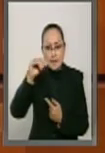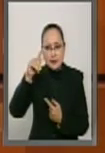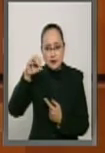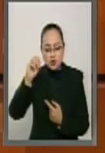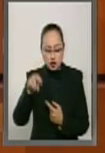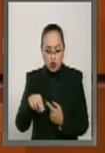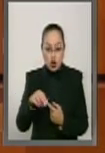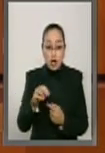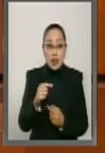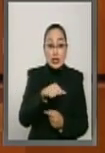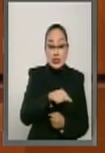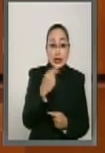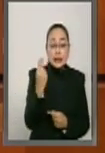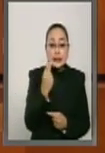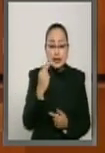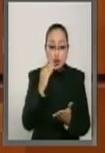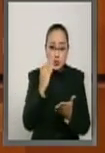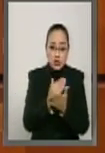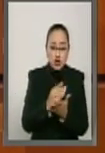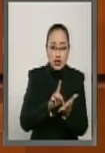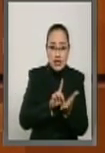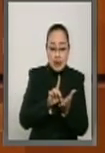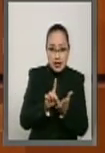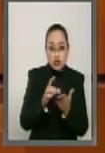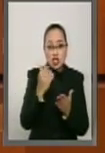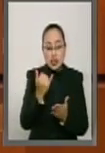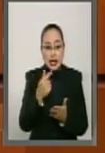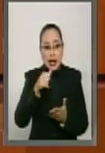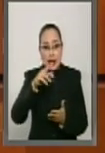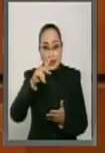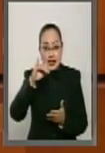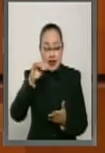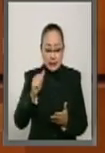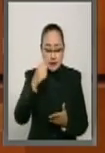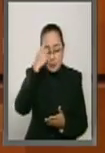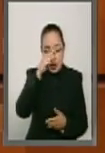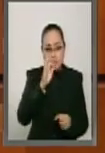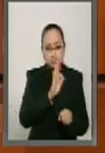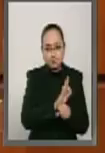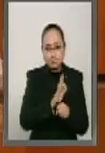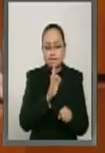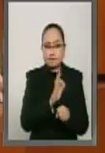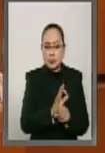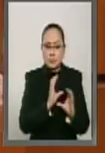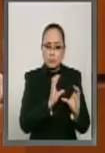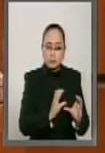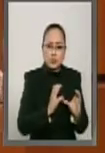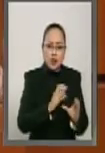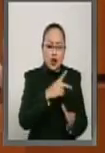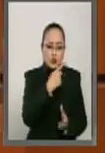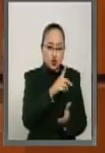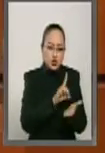requieran la suspensión del ejercicio de los derechos para salvaguardar